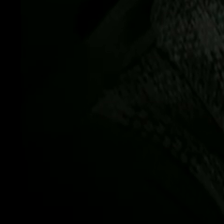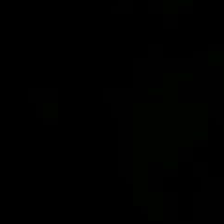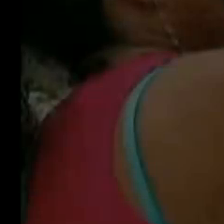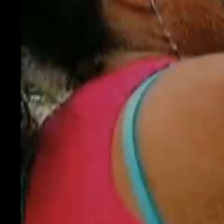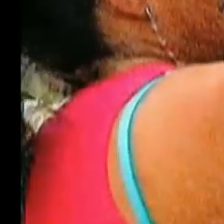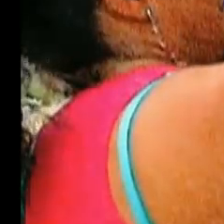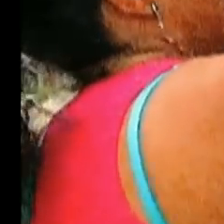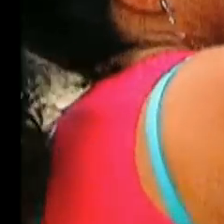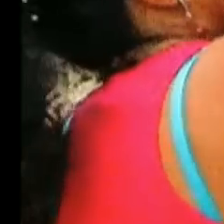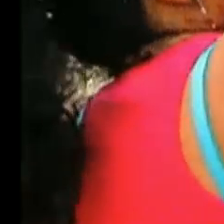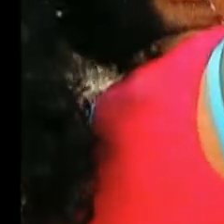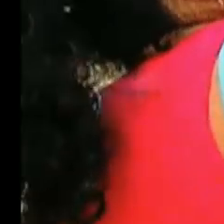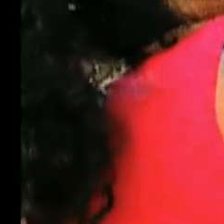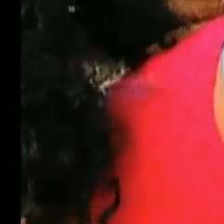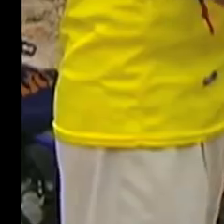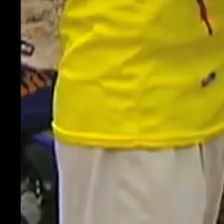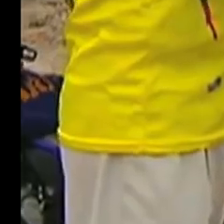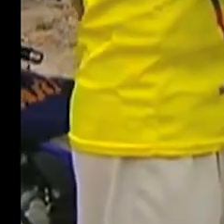soy